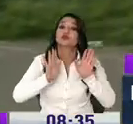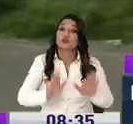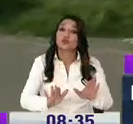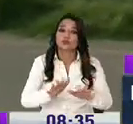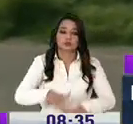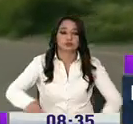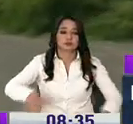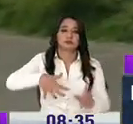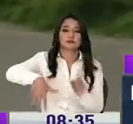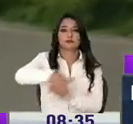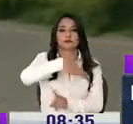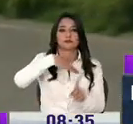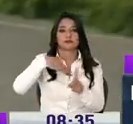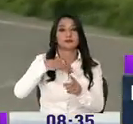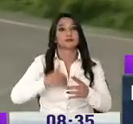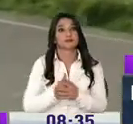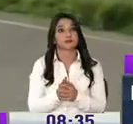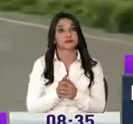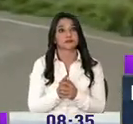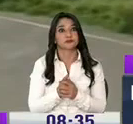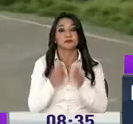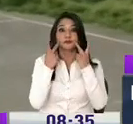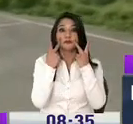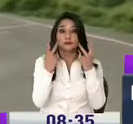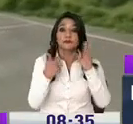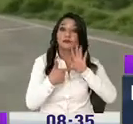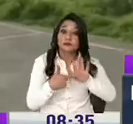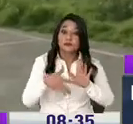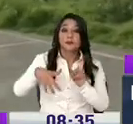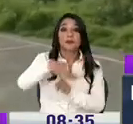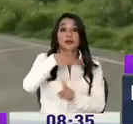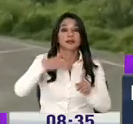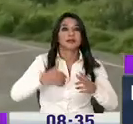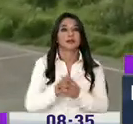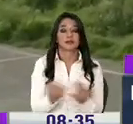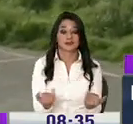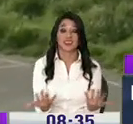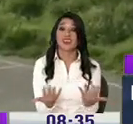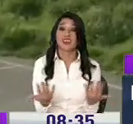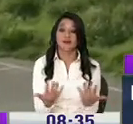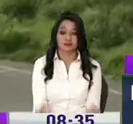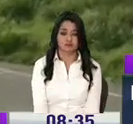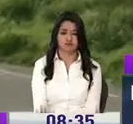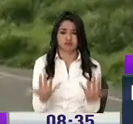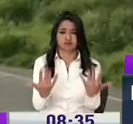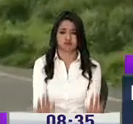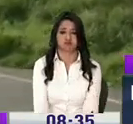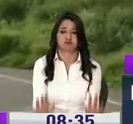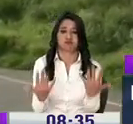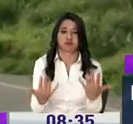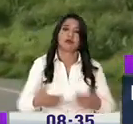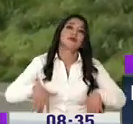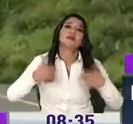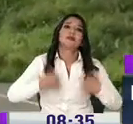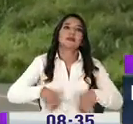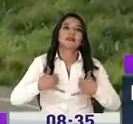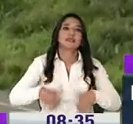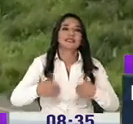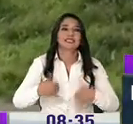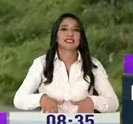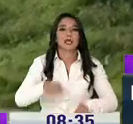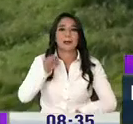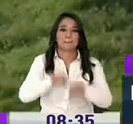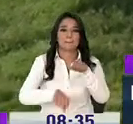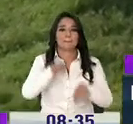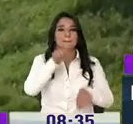encuentra este parque. Como podemos observar en imágenes, la hierba está sumamente alta. Aquí los juegos están